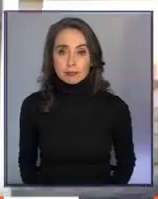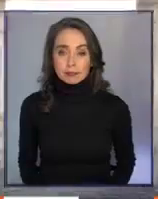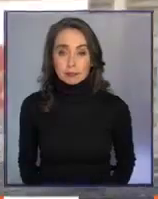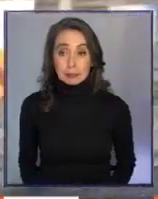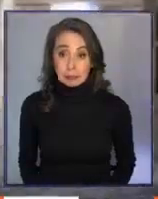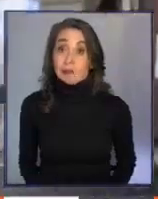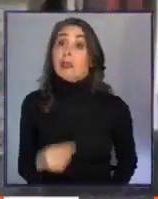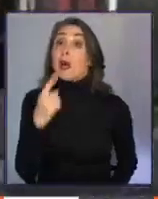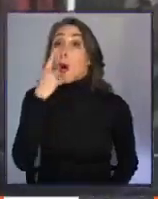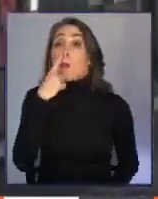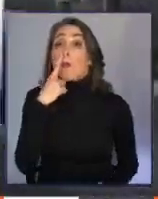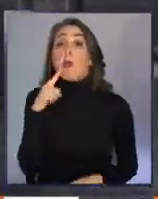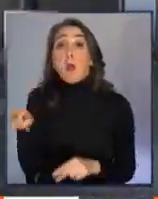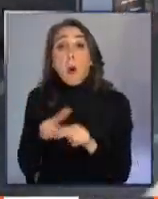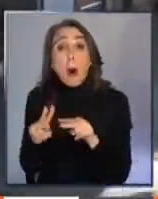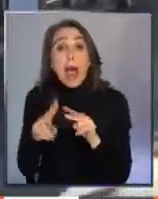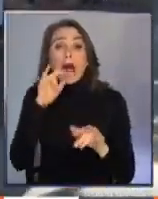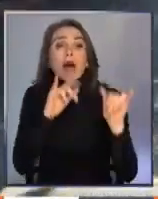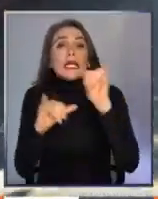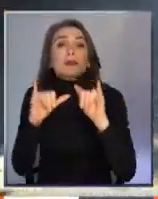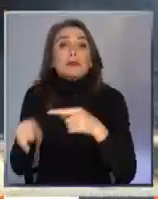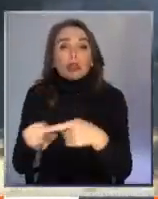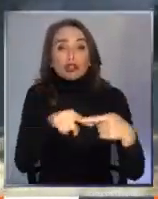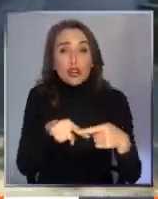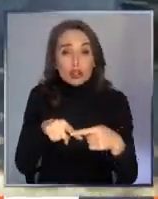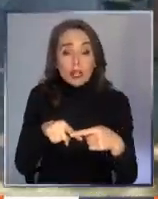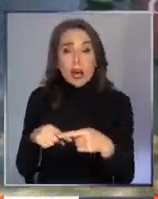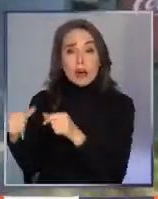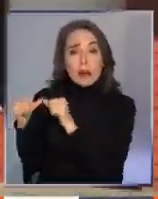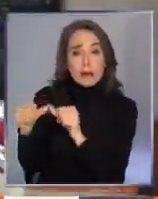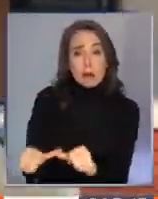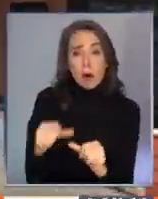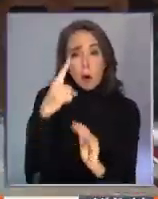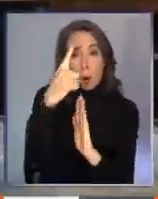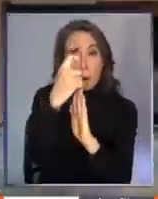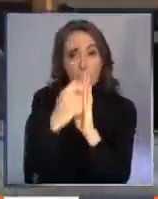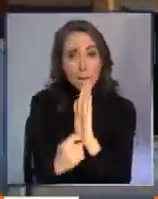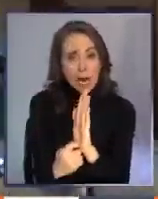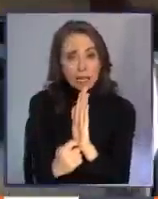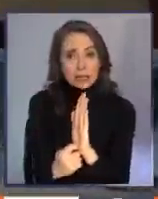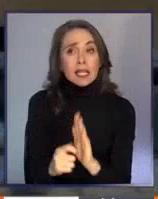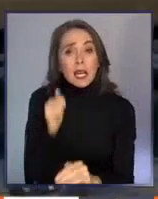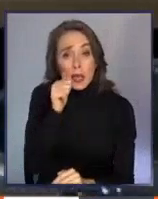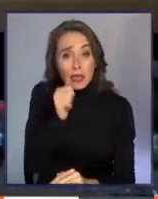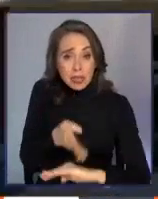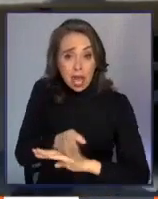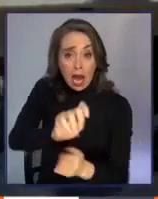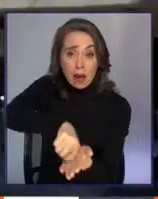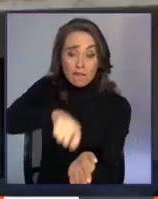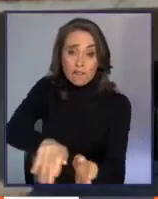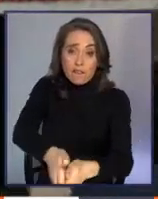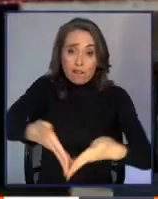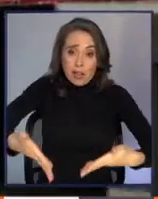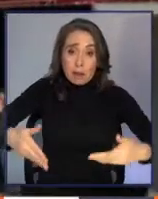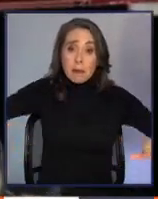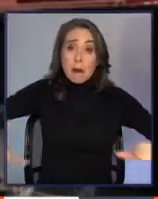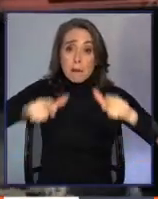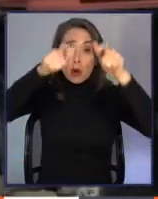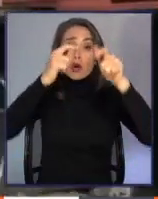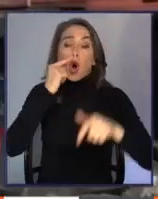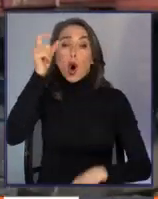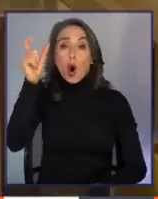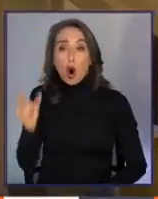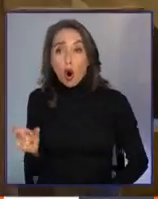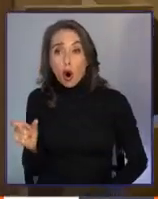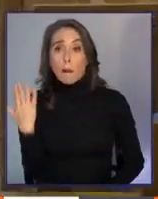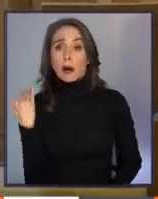Un experimento social que se ha extendido por más de un mes. Pese a la firma diaria que debía cumplir en Pucón, Fischer fue